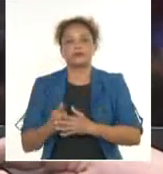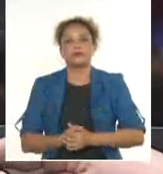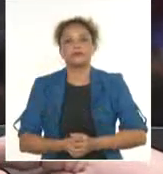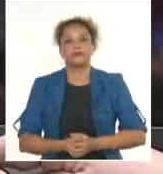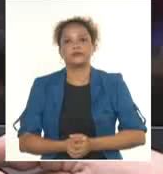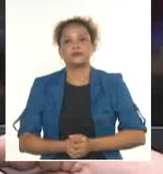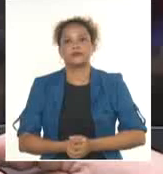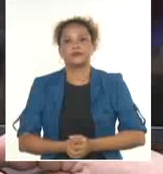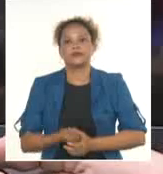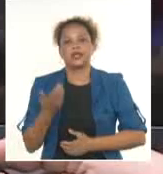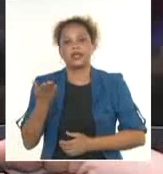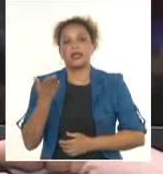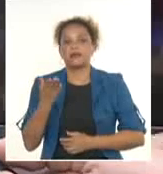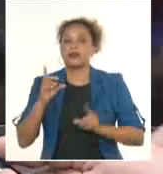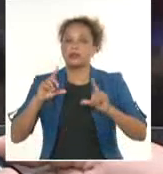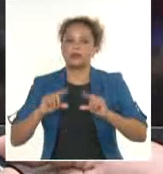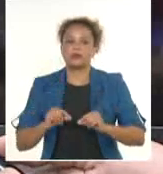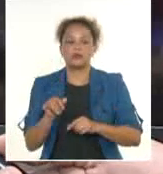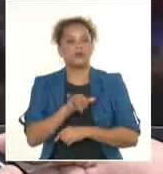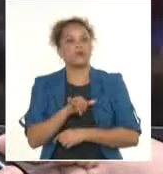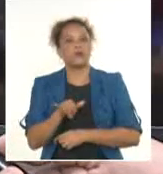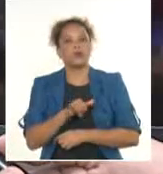la tendencia ha sido la disminución. También ha habido